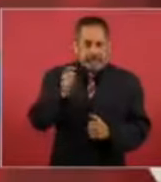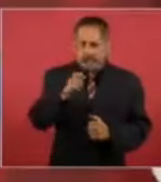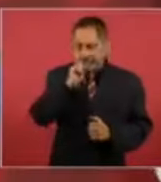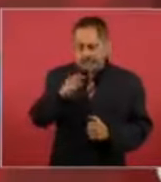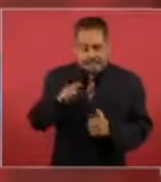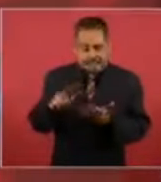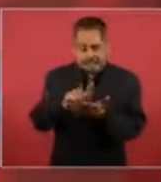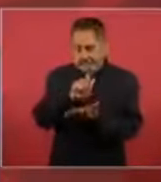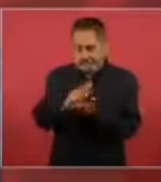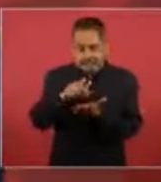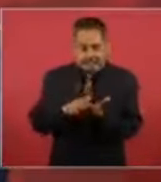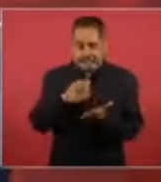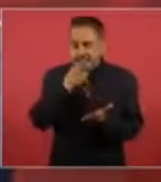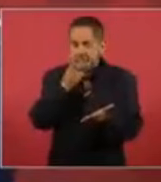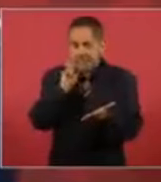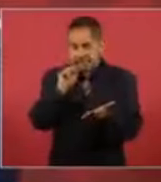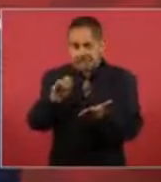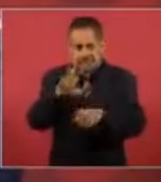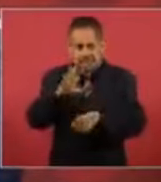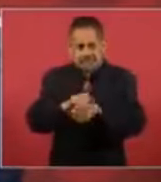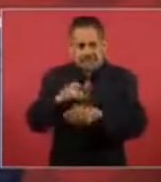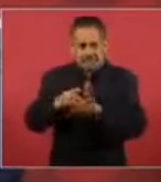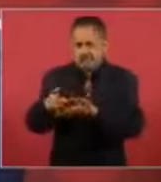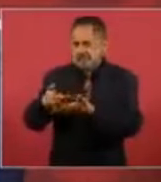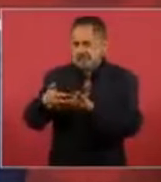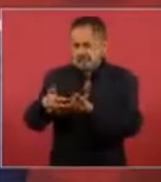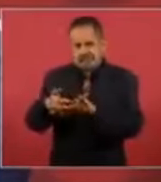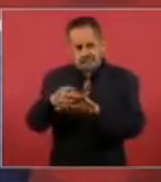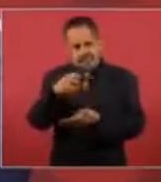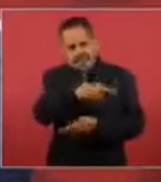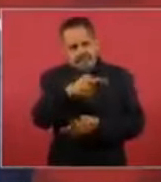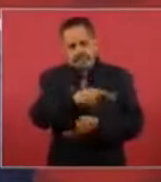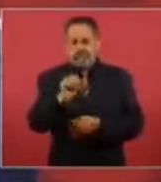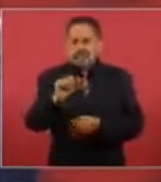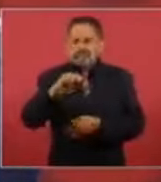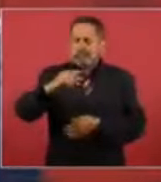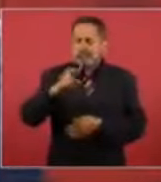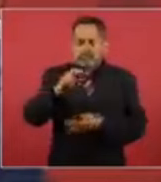legal, ¿no?, el que se utilice el amparo